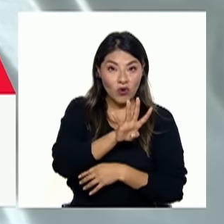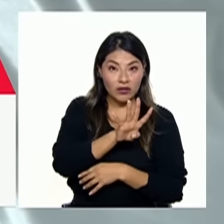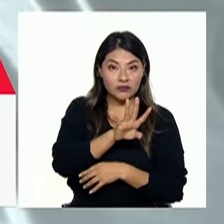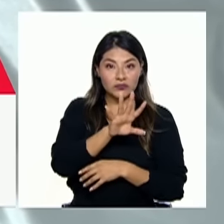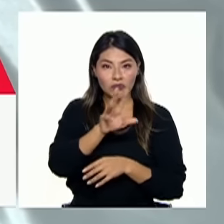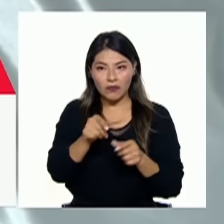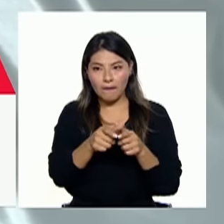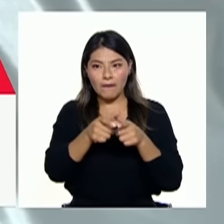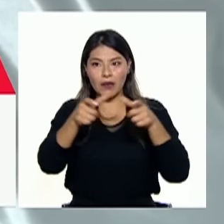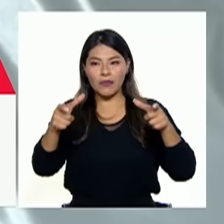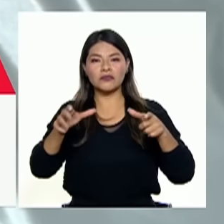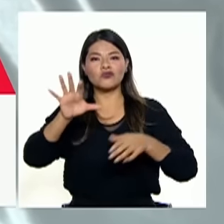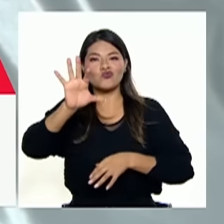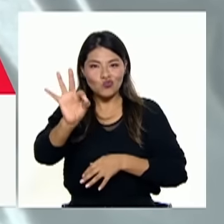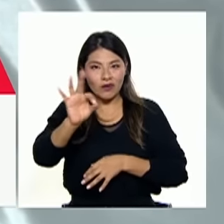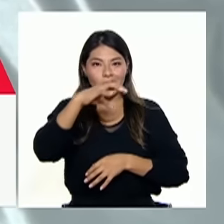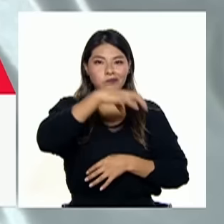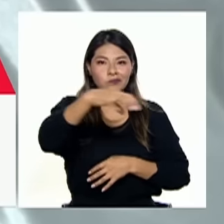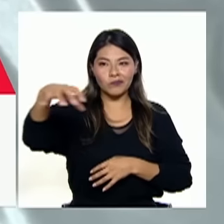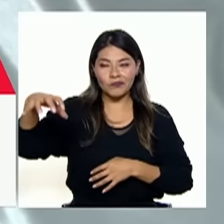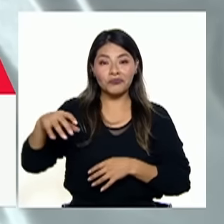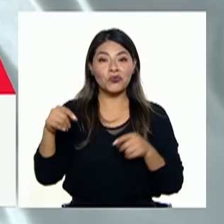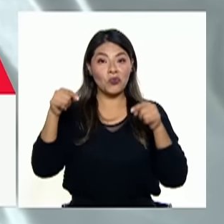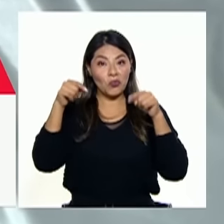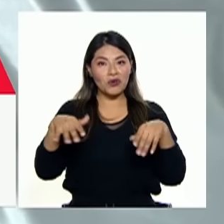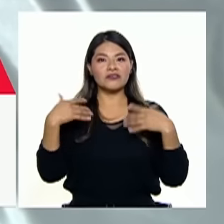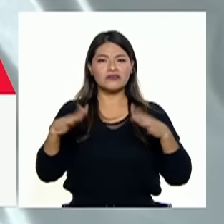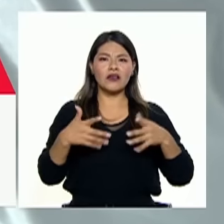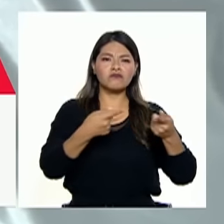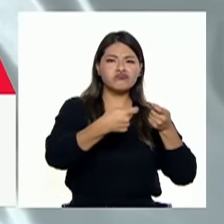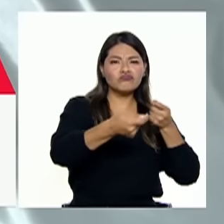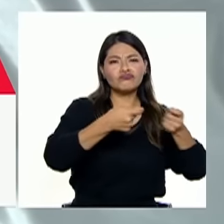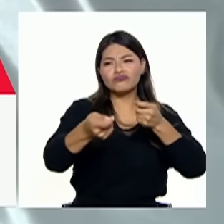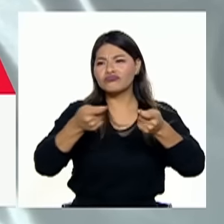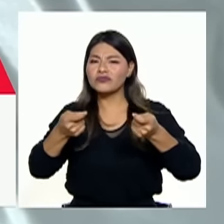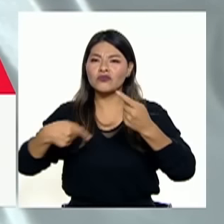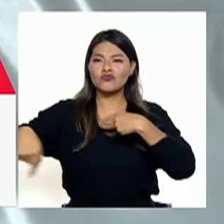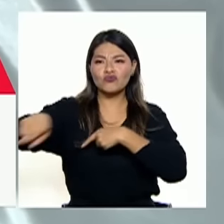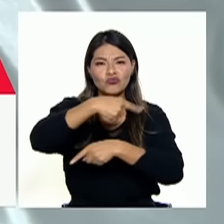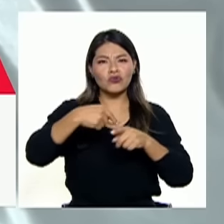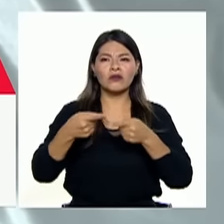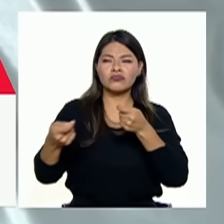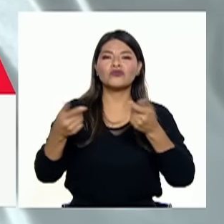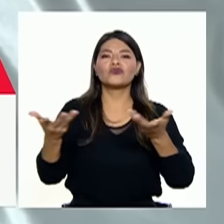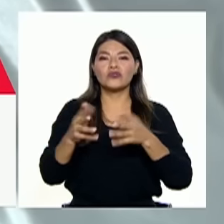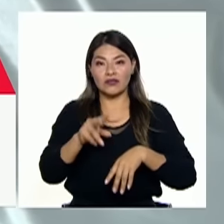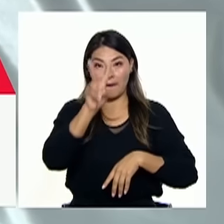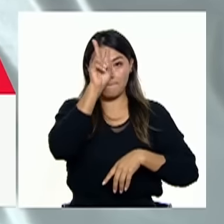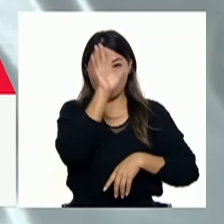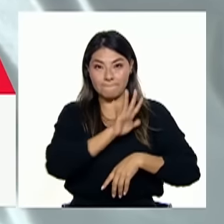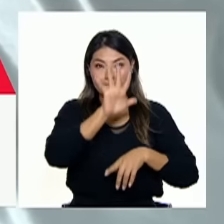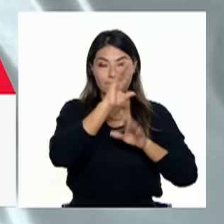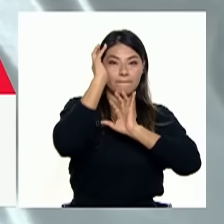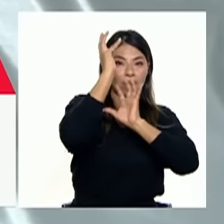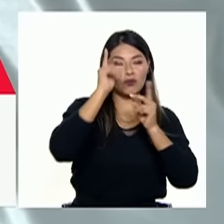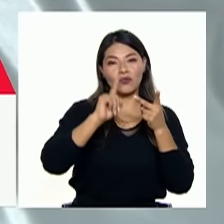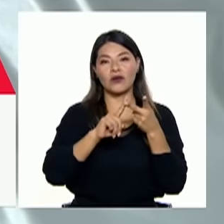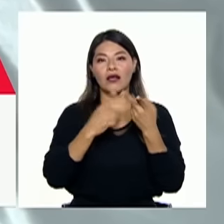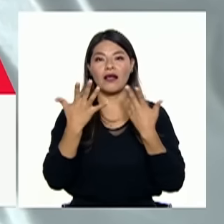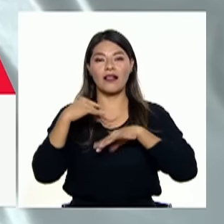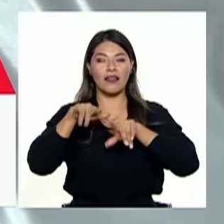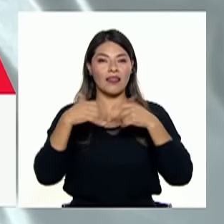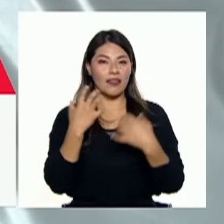Hoy tenemos vida institucional y de manera muy activa con participaciones en Piura, Lambayeque, La